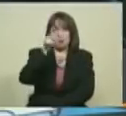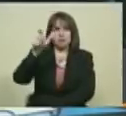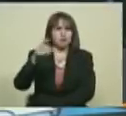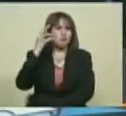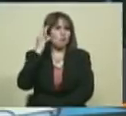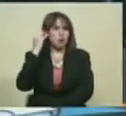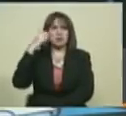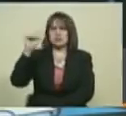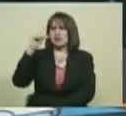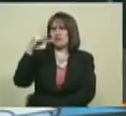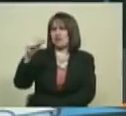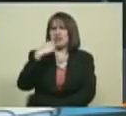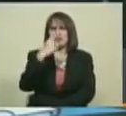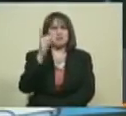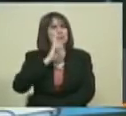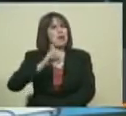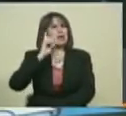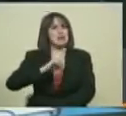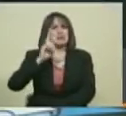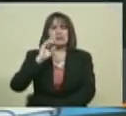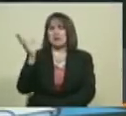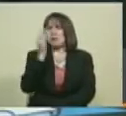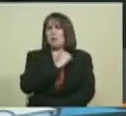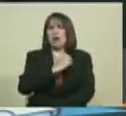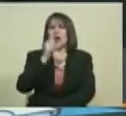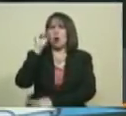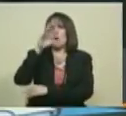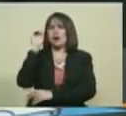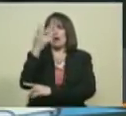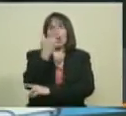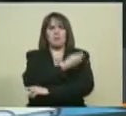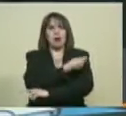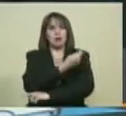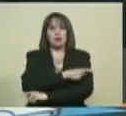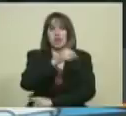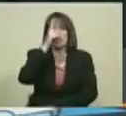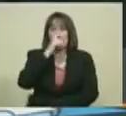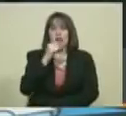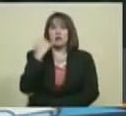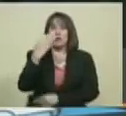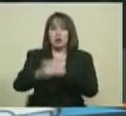mentira, que no hay una jornada de vacunación en Venezuela. Este año